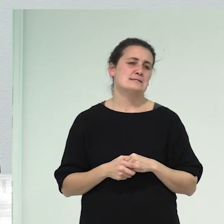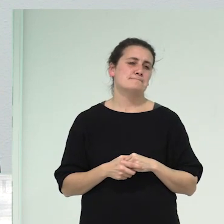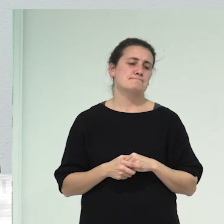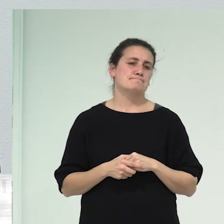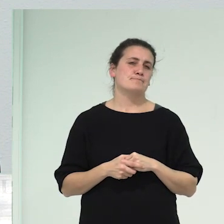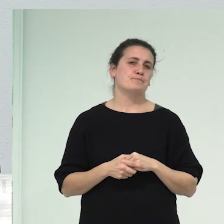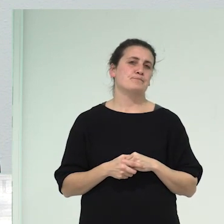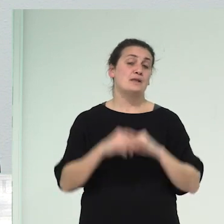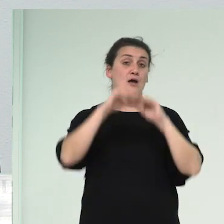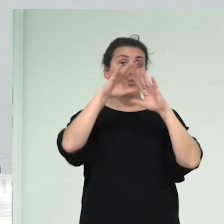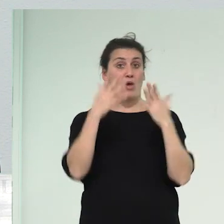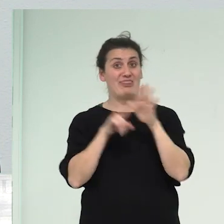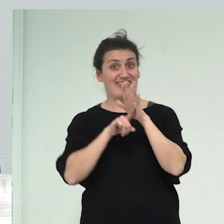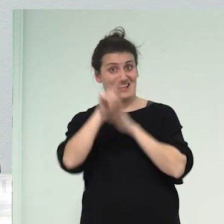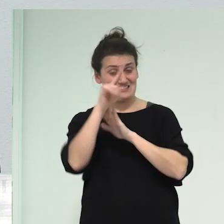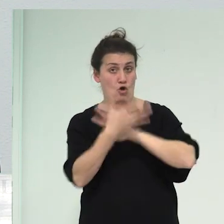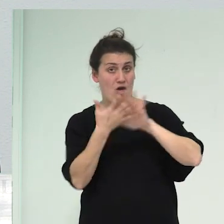Cuando hablan de desarrollo,